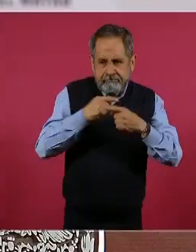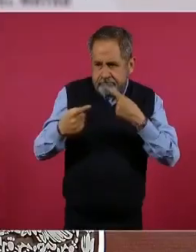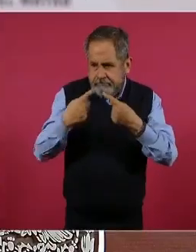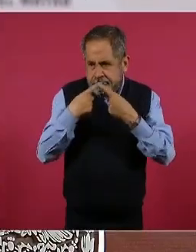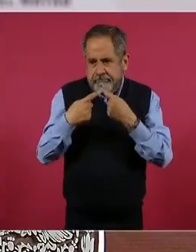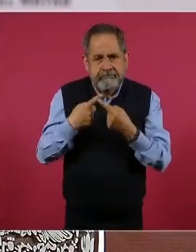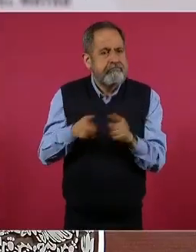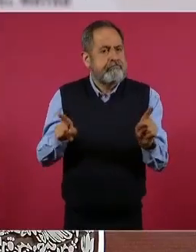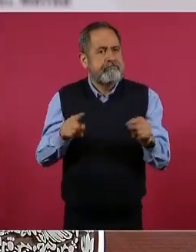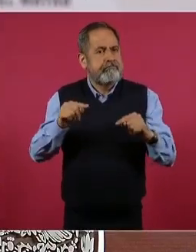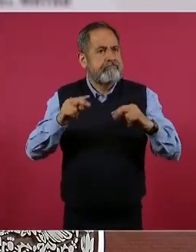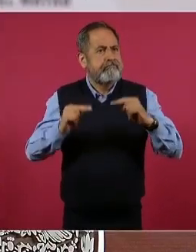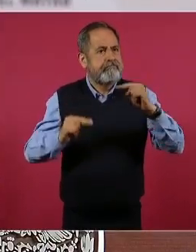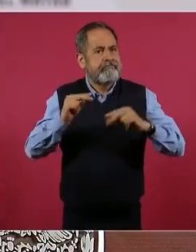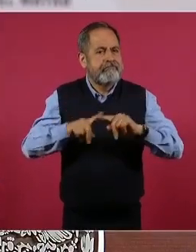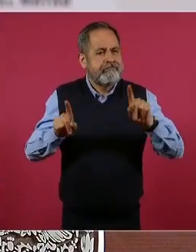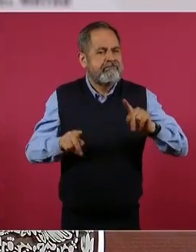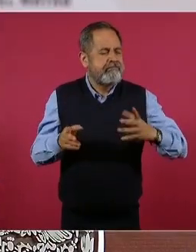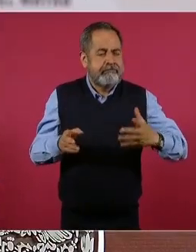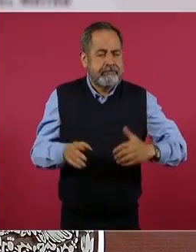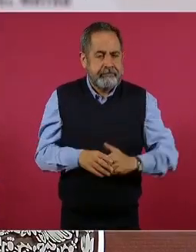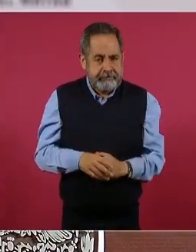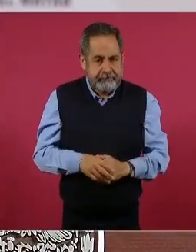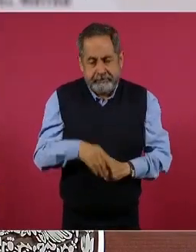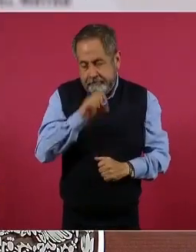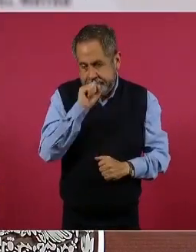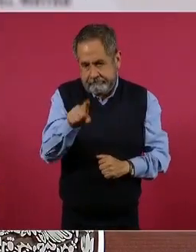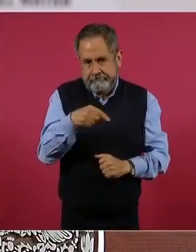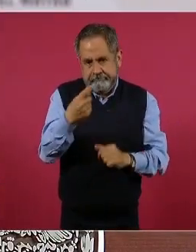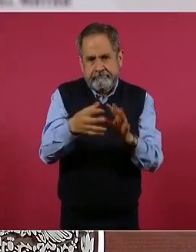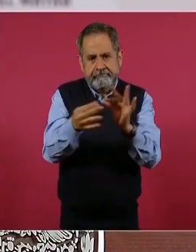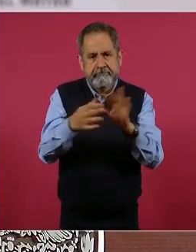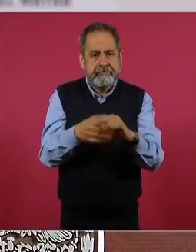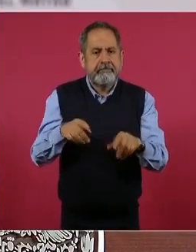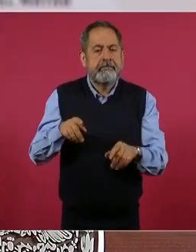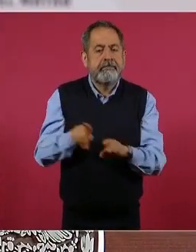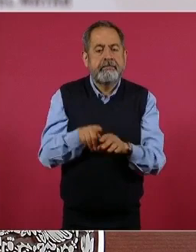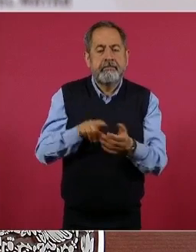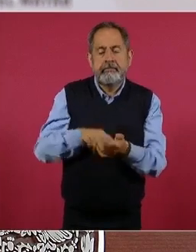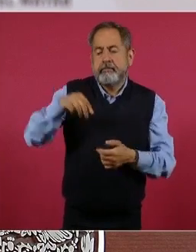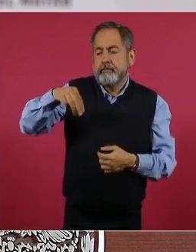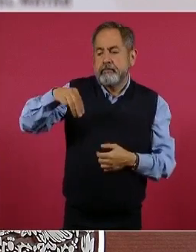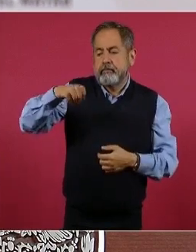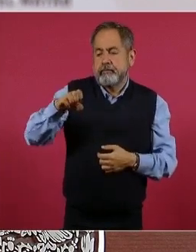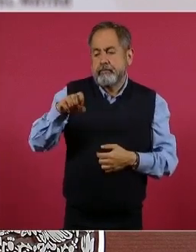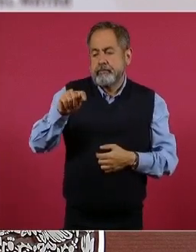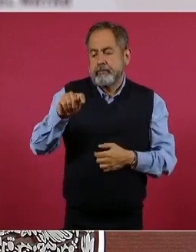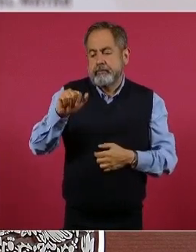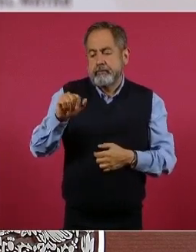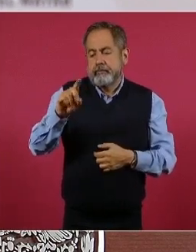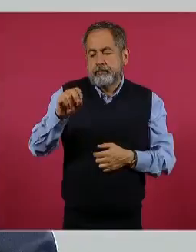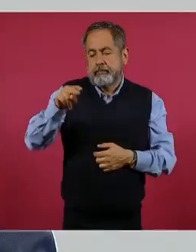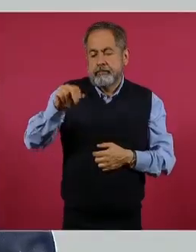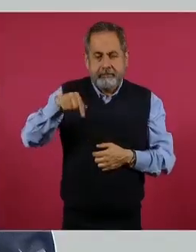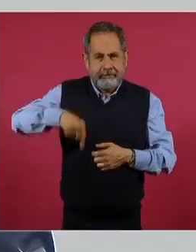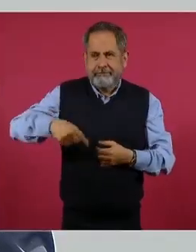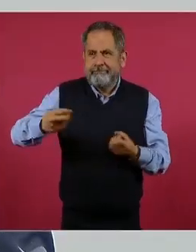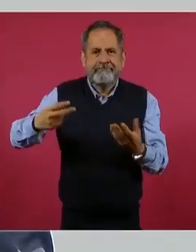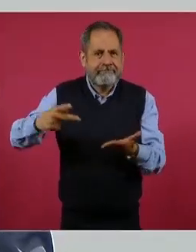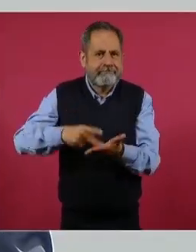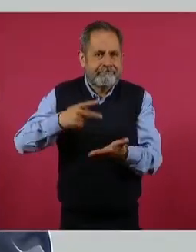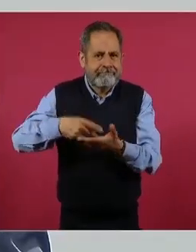mismos. Por otro lado, también comentaré el caso de la metadona, ampliamente preguntado en este